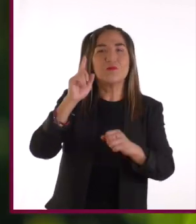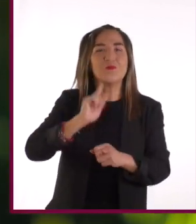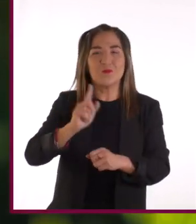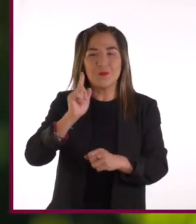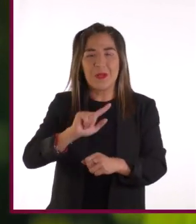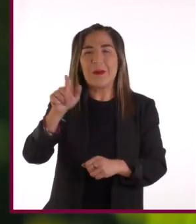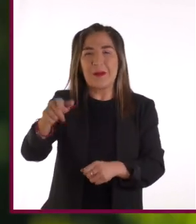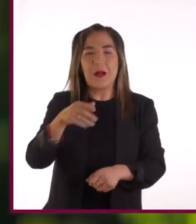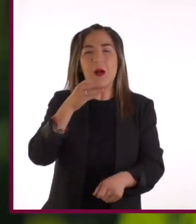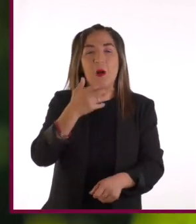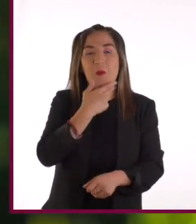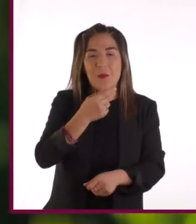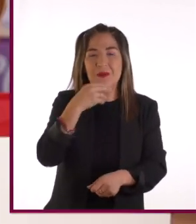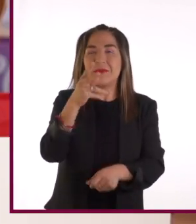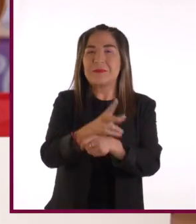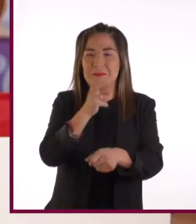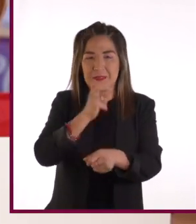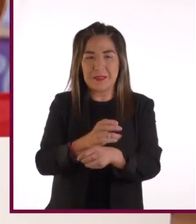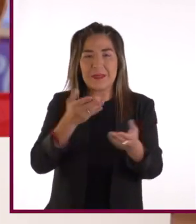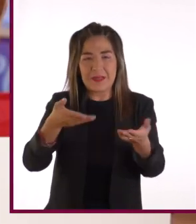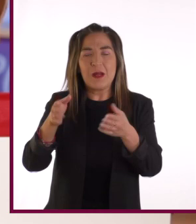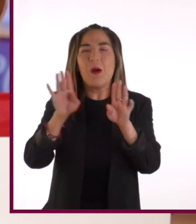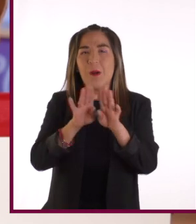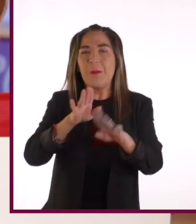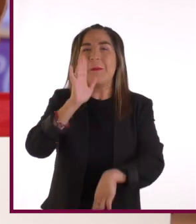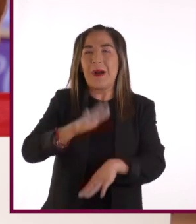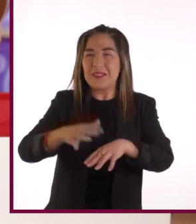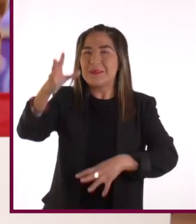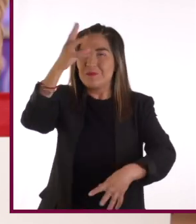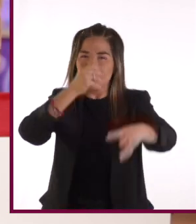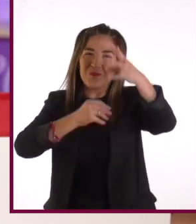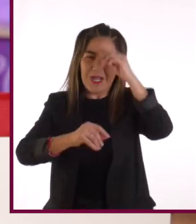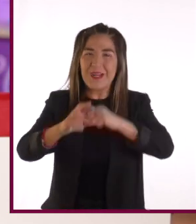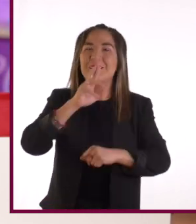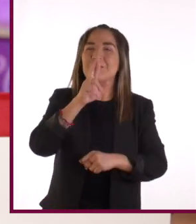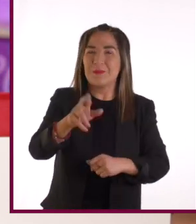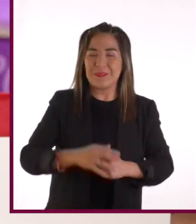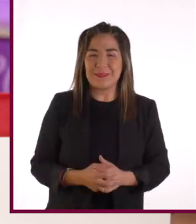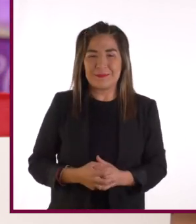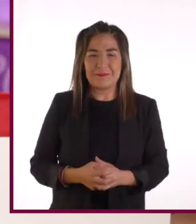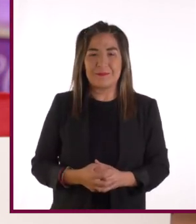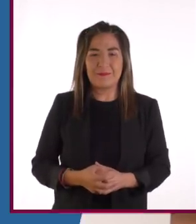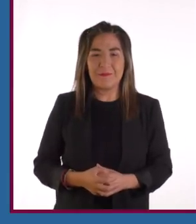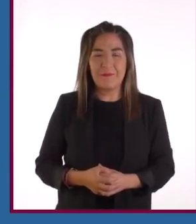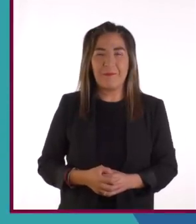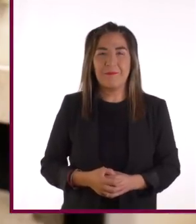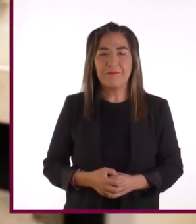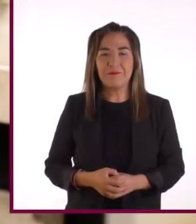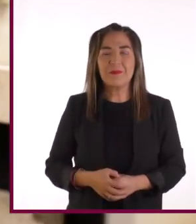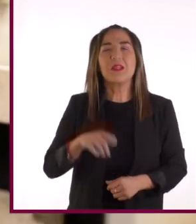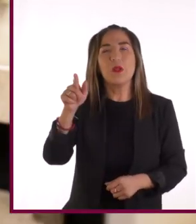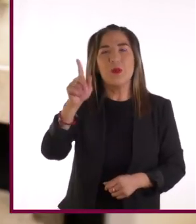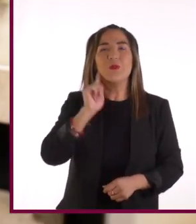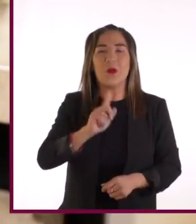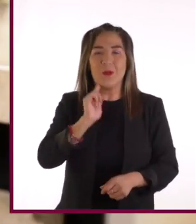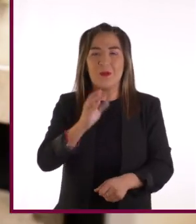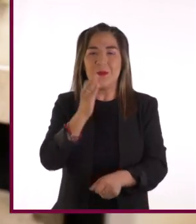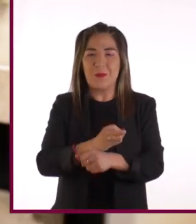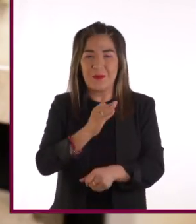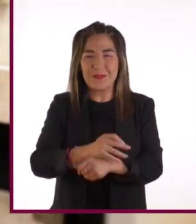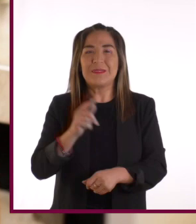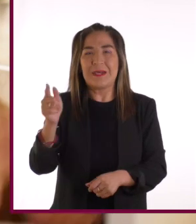con la entrevista de nuestro académico invitado. Es mejor que nos vayamos llenando de respuestas, ¿no? Por favor. Continuamos con la doctora